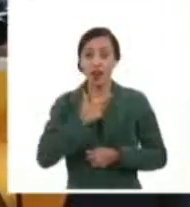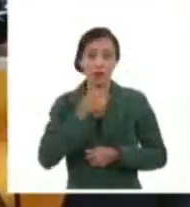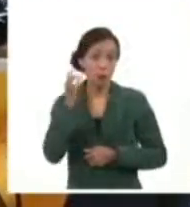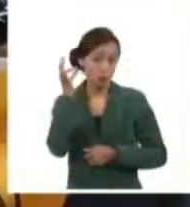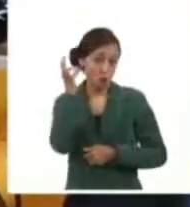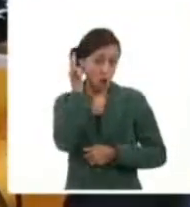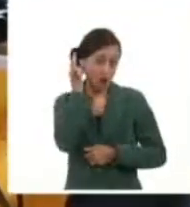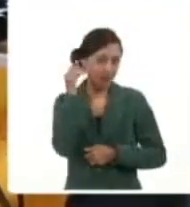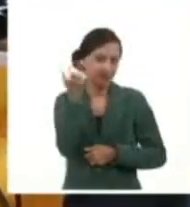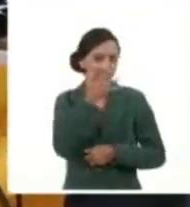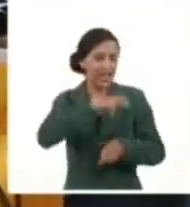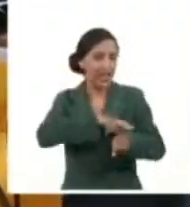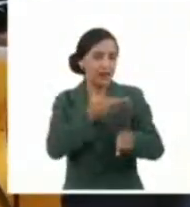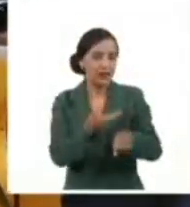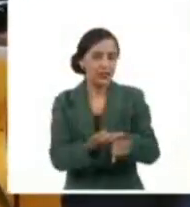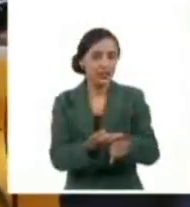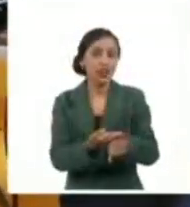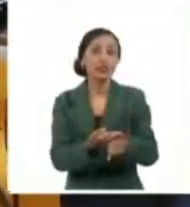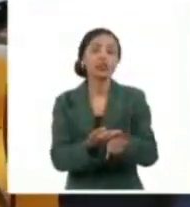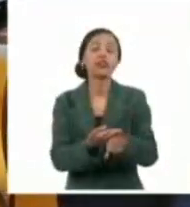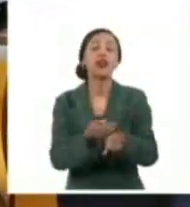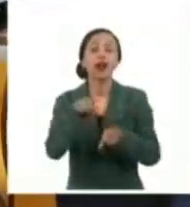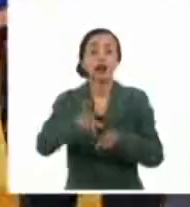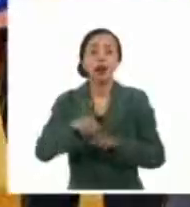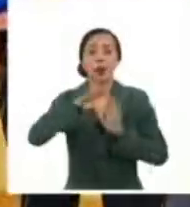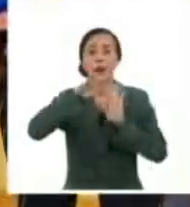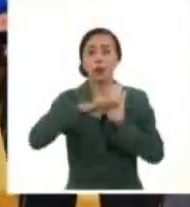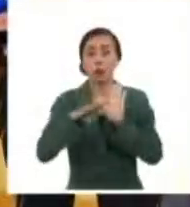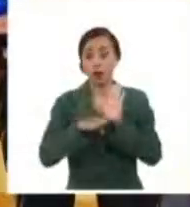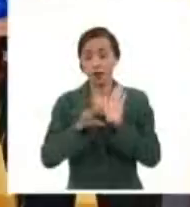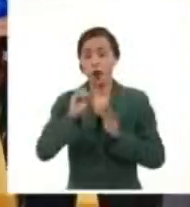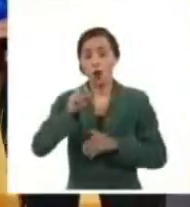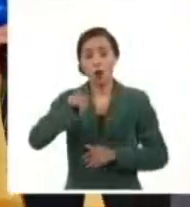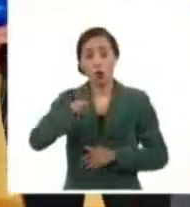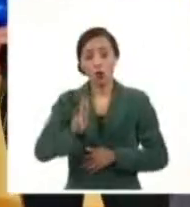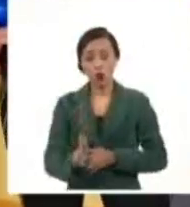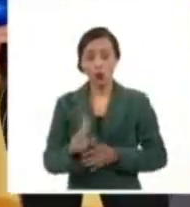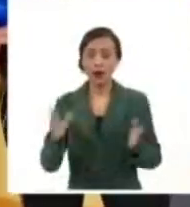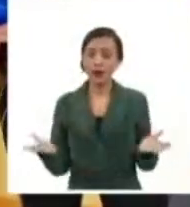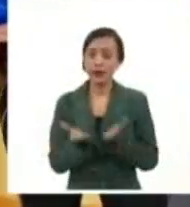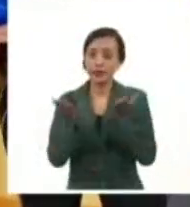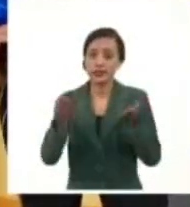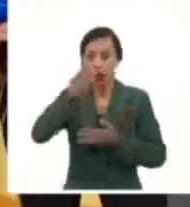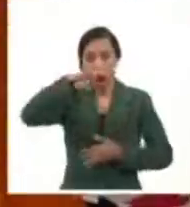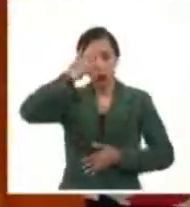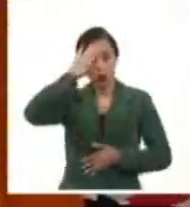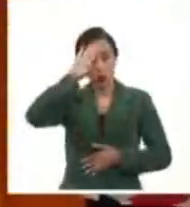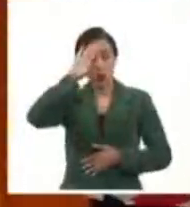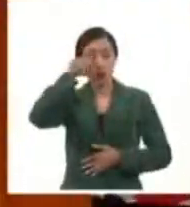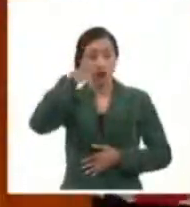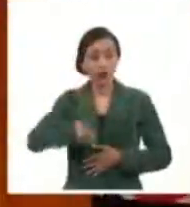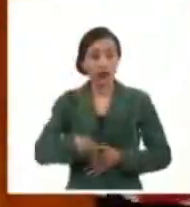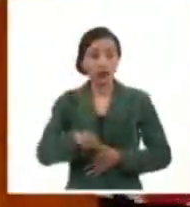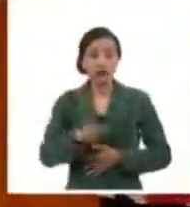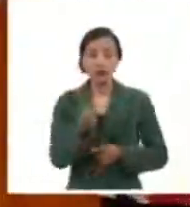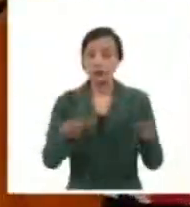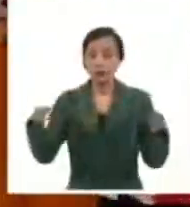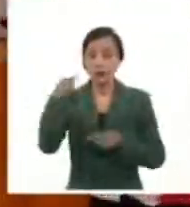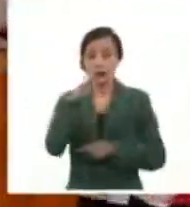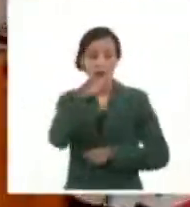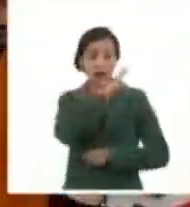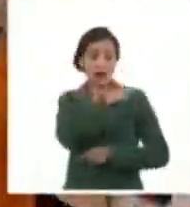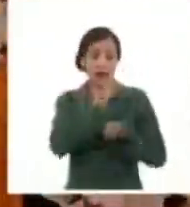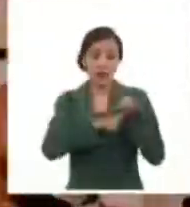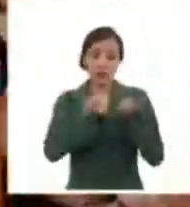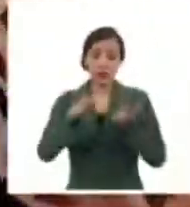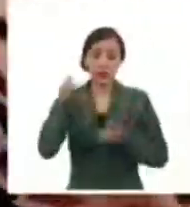Gutiérrez, representante residente del Programa de las Naciones Unidas para el Desarrollo en Cuba, principales dirigentes del partido